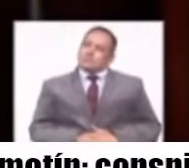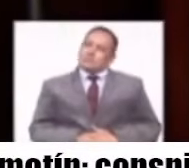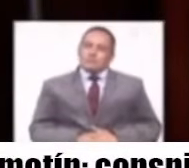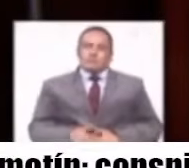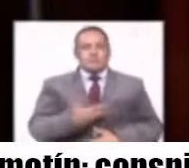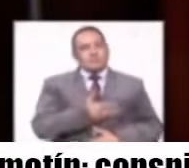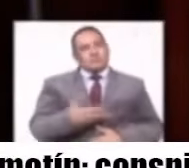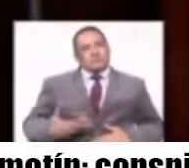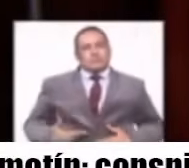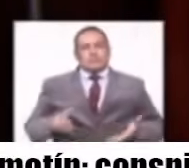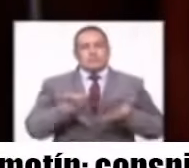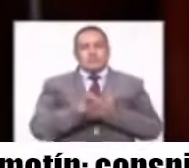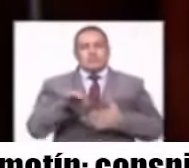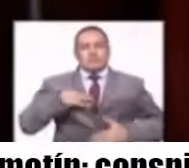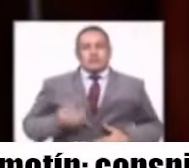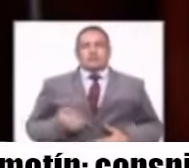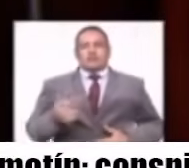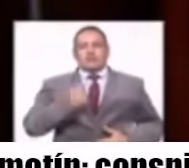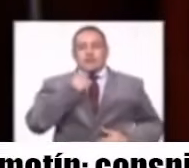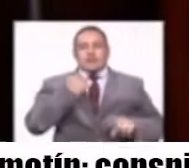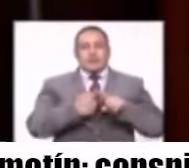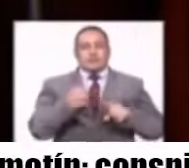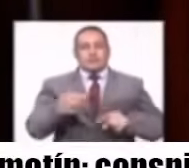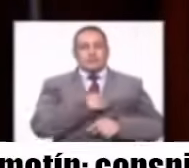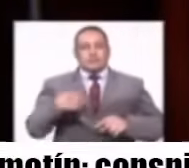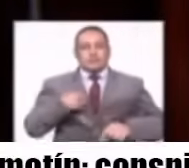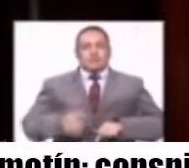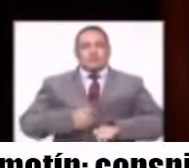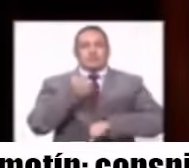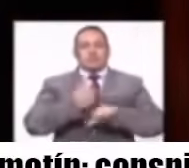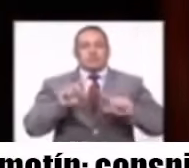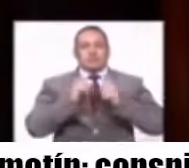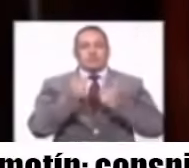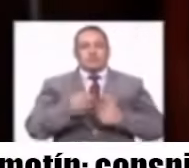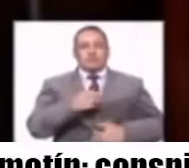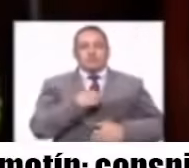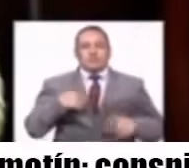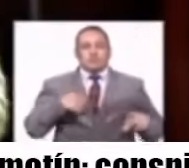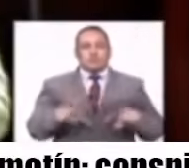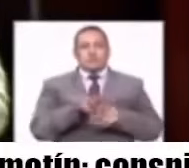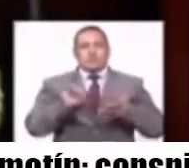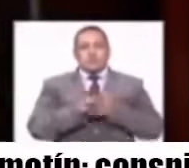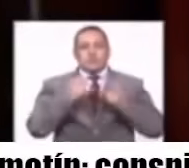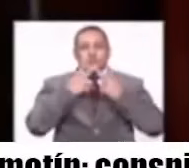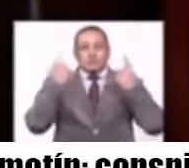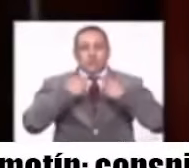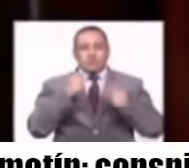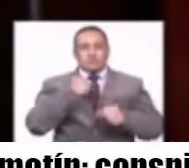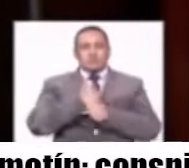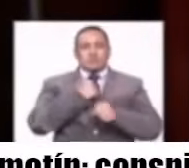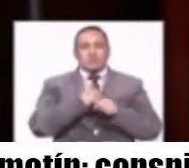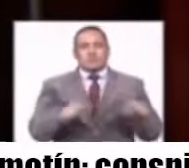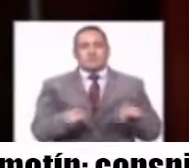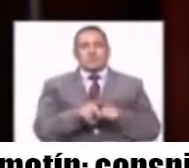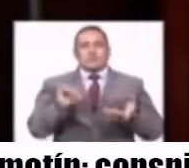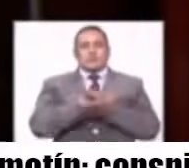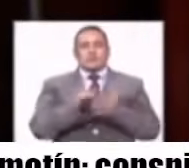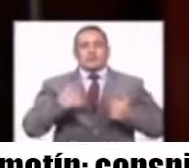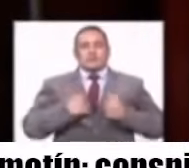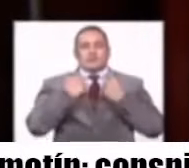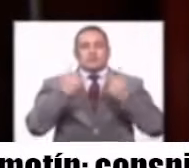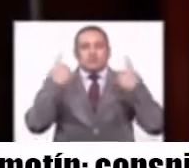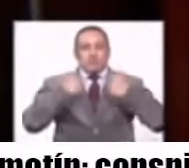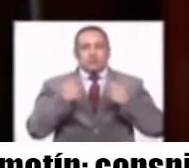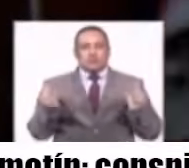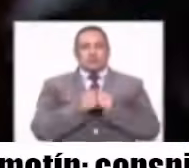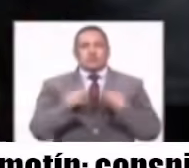Presidente, el señor expresidente del Consejo de Ministros, en ese momento en ejercicio, convocaba